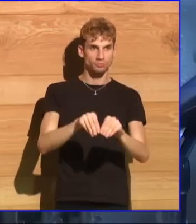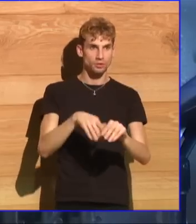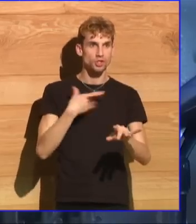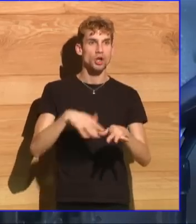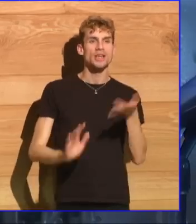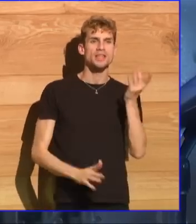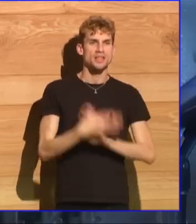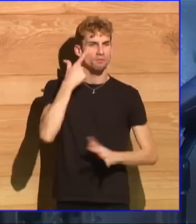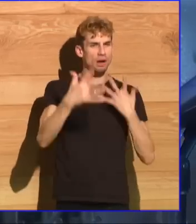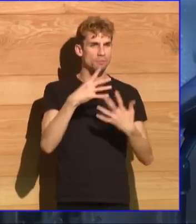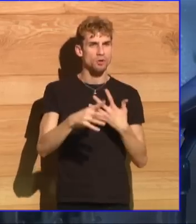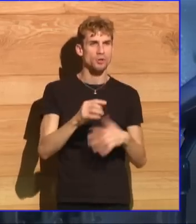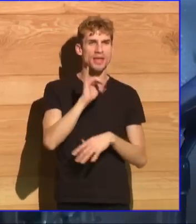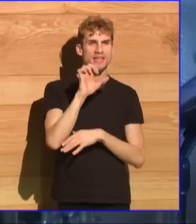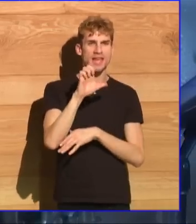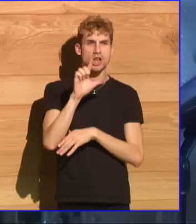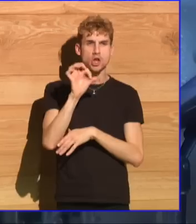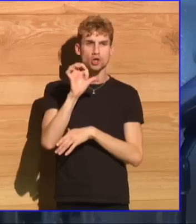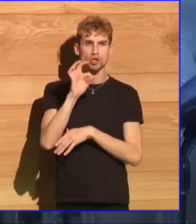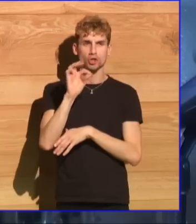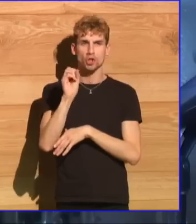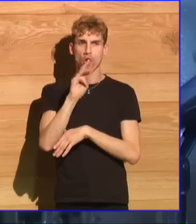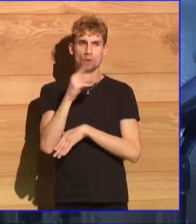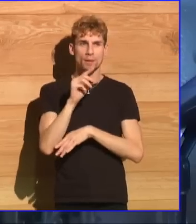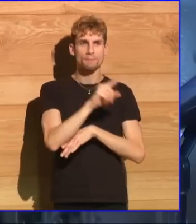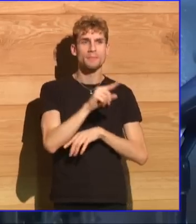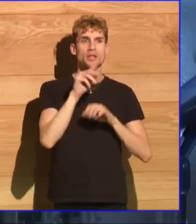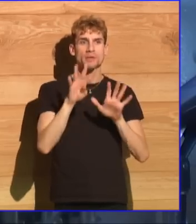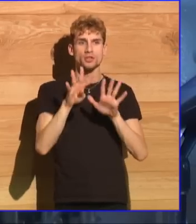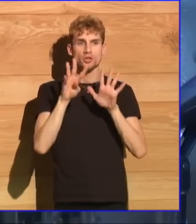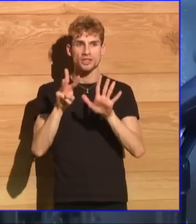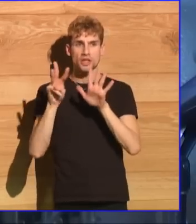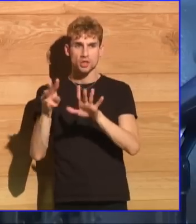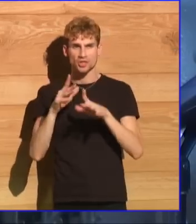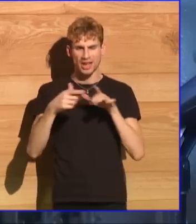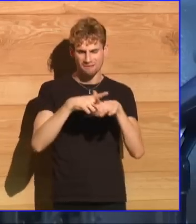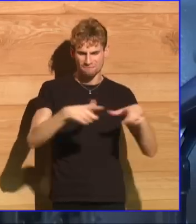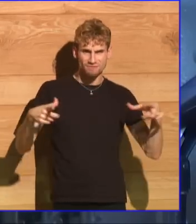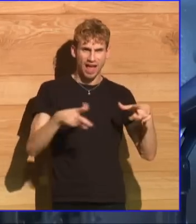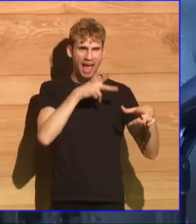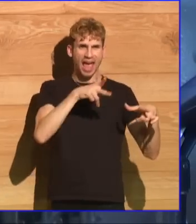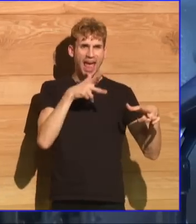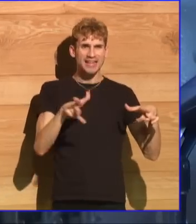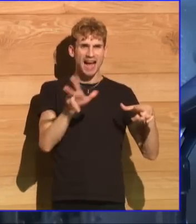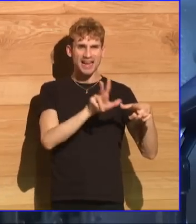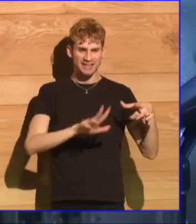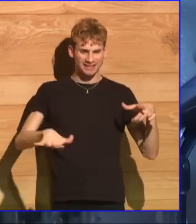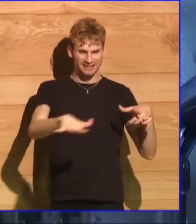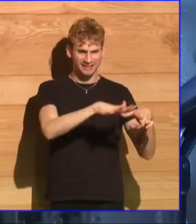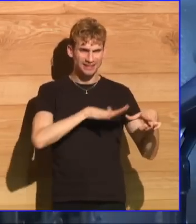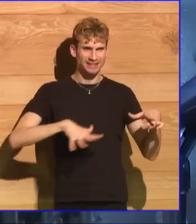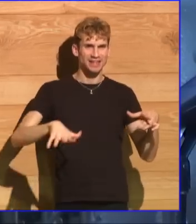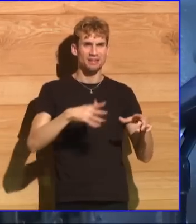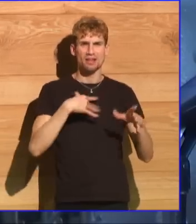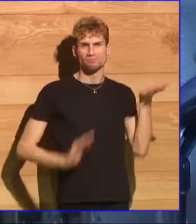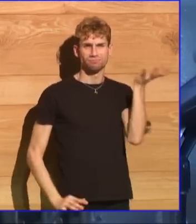de 1988. Ardieron hectáreas y hectáreas y hectáreas de bosques por todas partes. Y Spielberg, cuando supo que